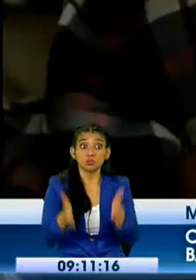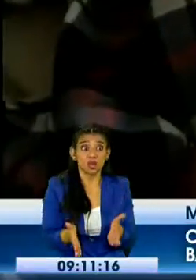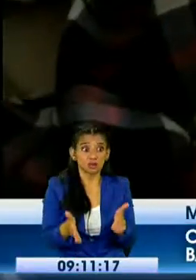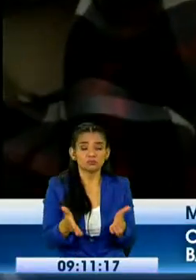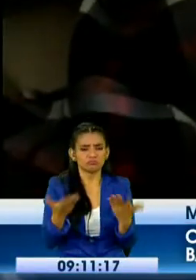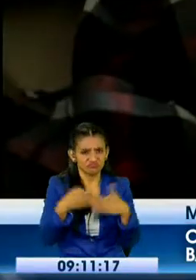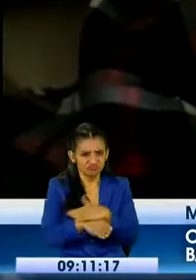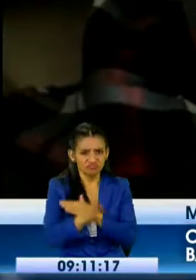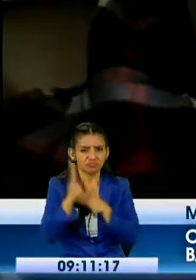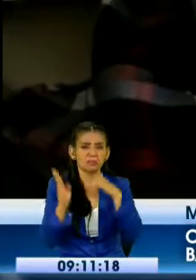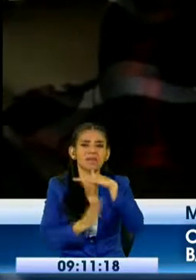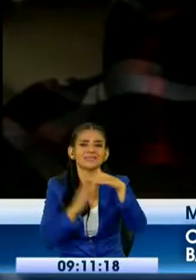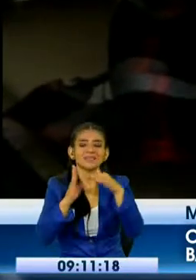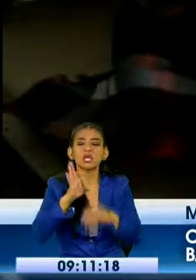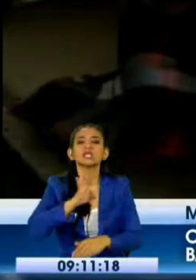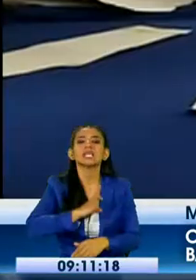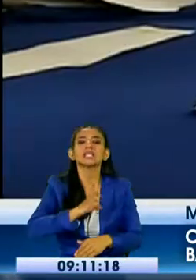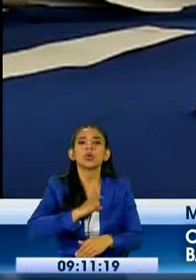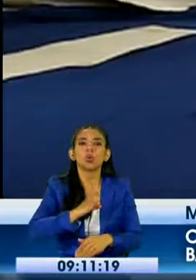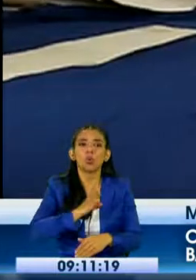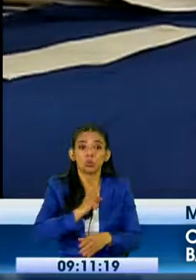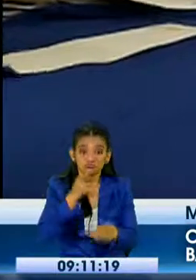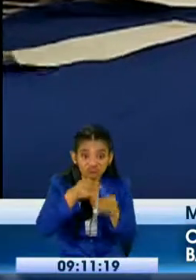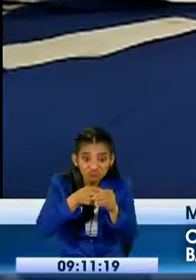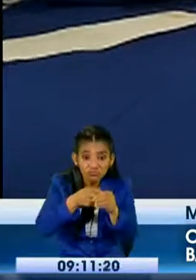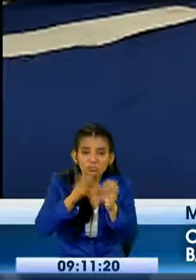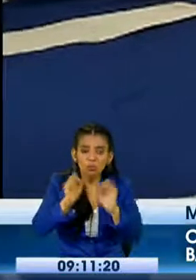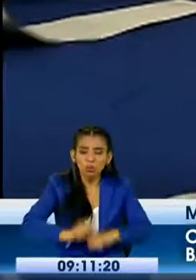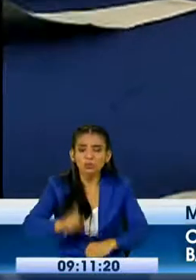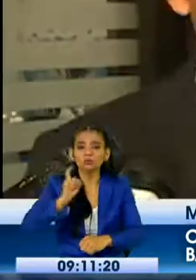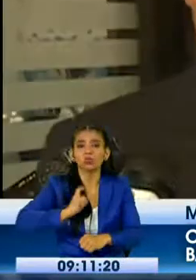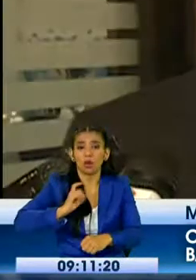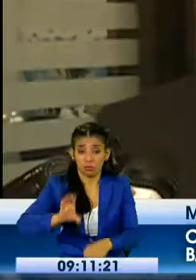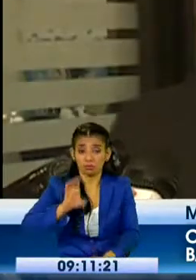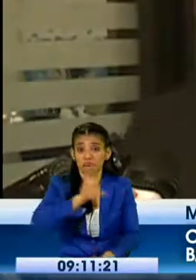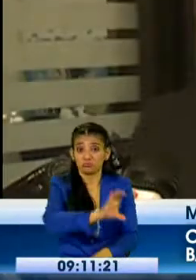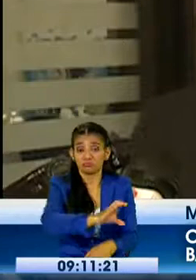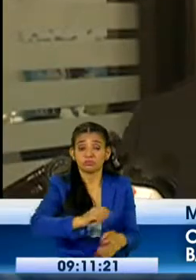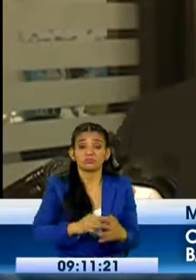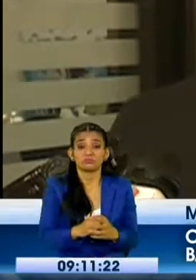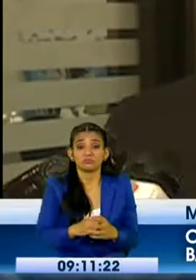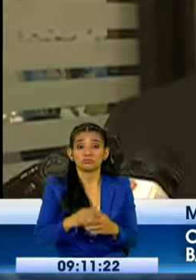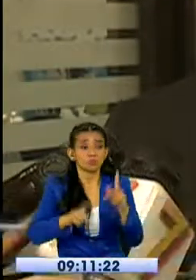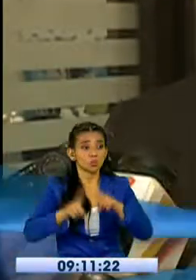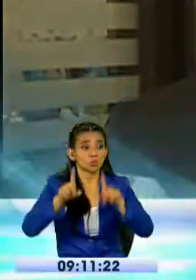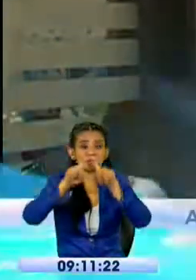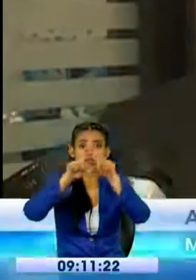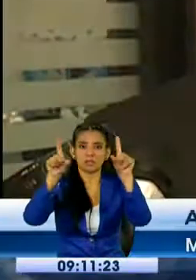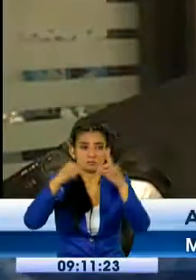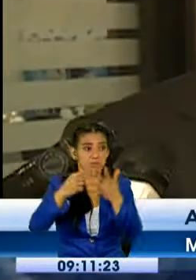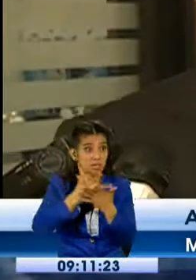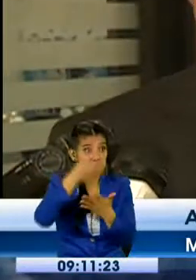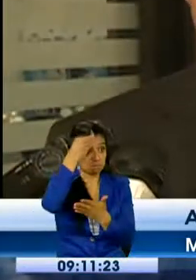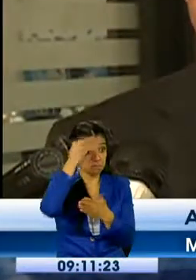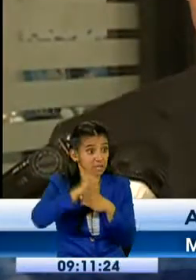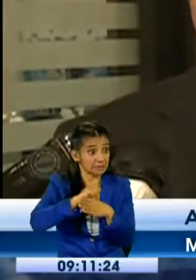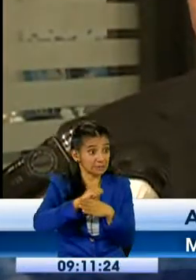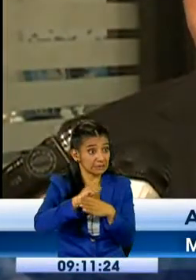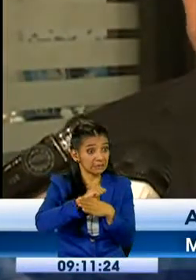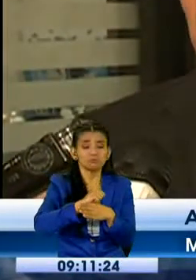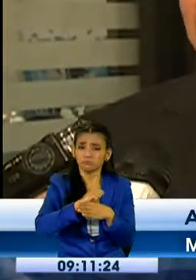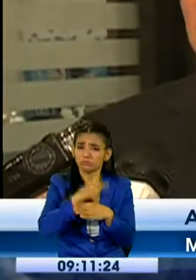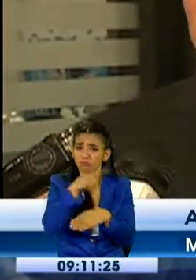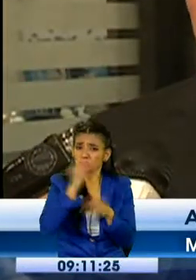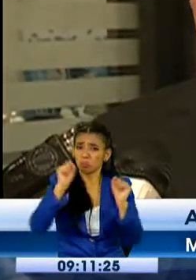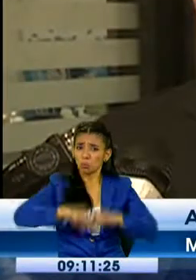a este bachillerato técnico productivo recibirán una remuneración. Quienes insertan en las empresas como aprendices tienen